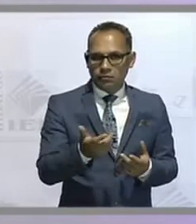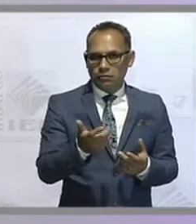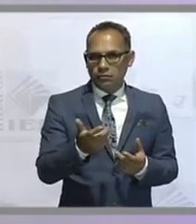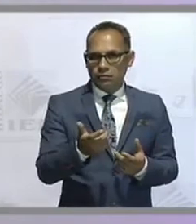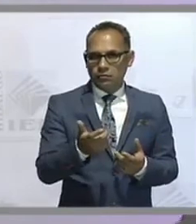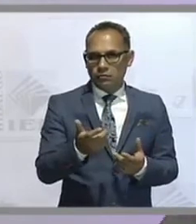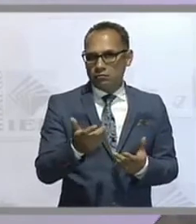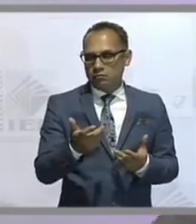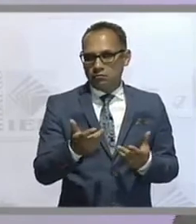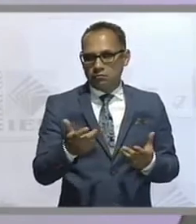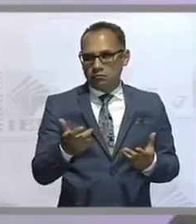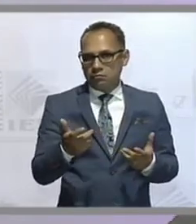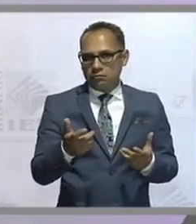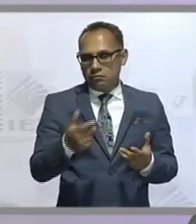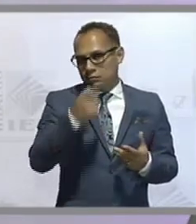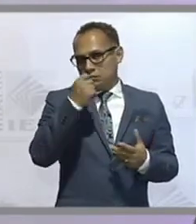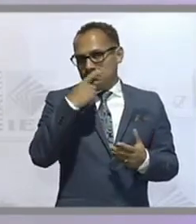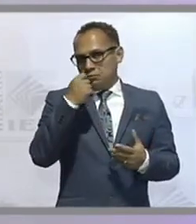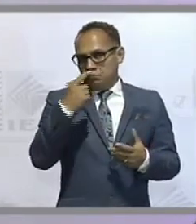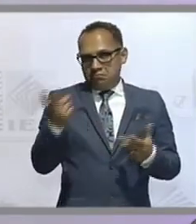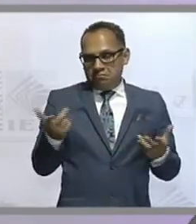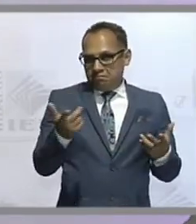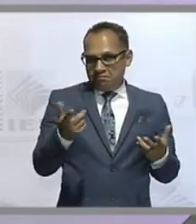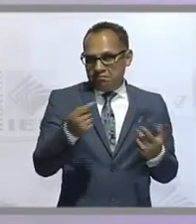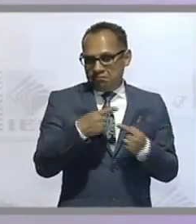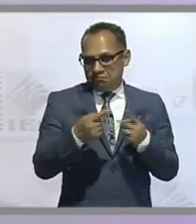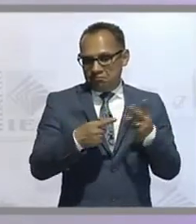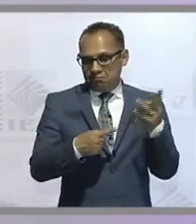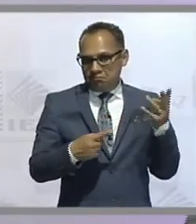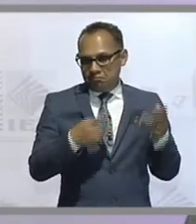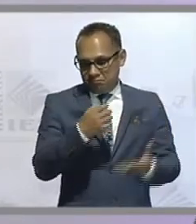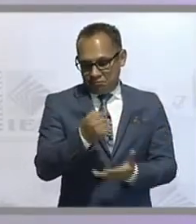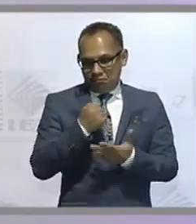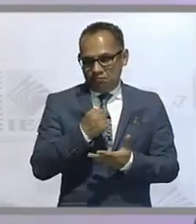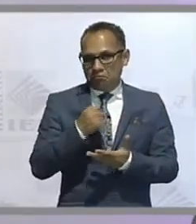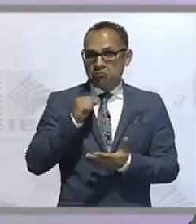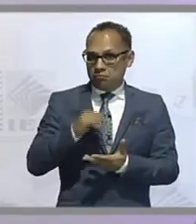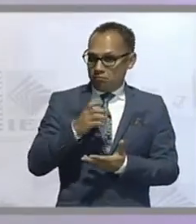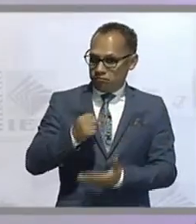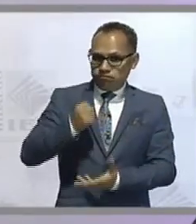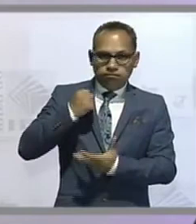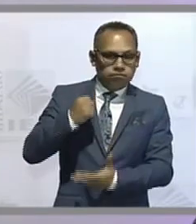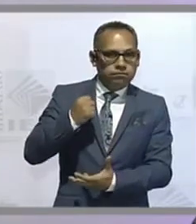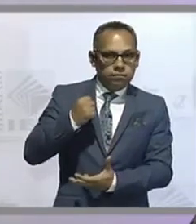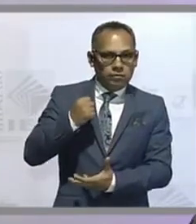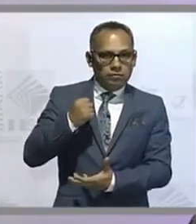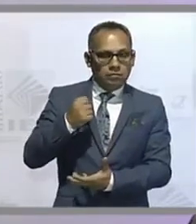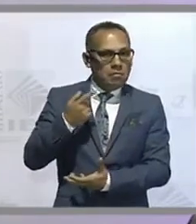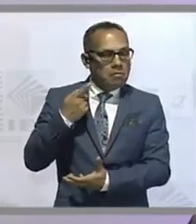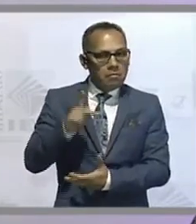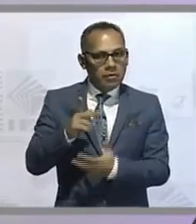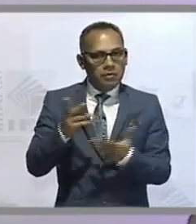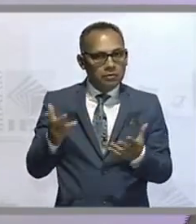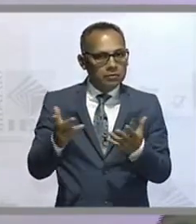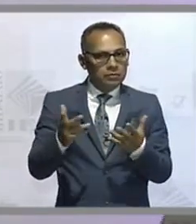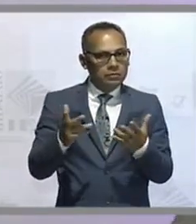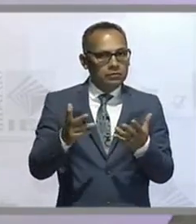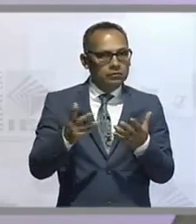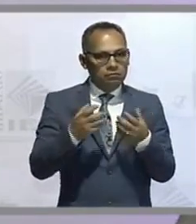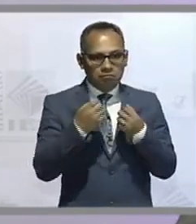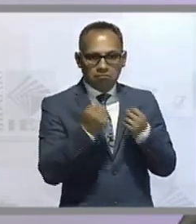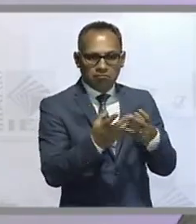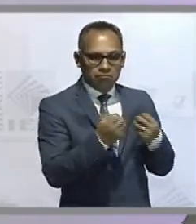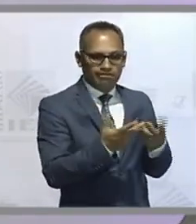lo que son los medicamentos etcétera tienen presupuesto muy muy grande y yo creo que no tienen o no corresponde